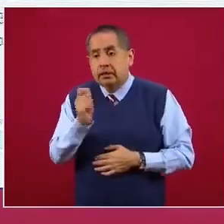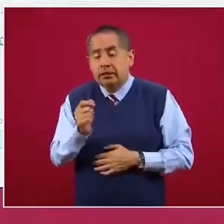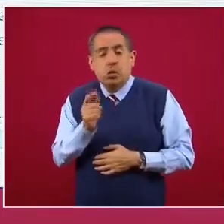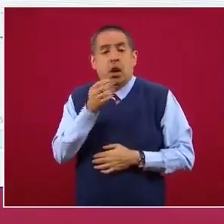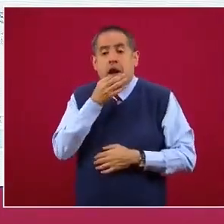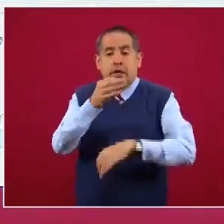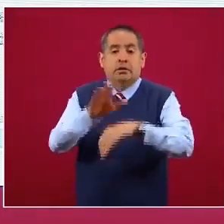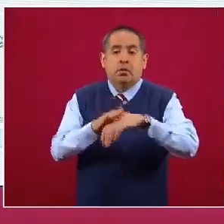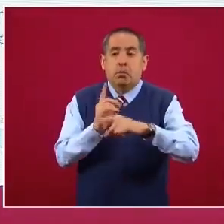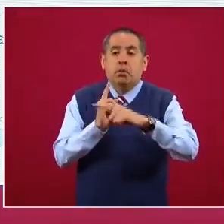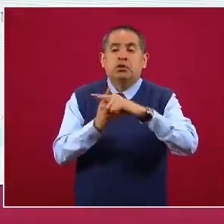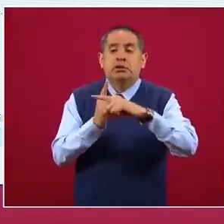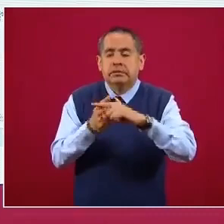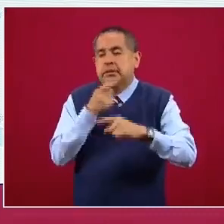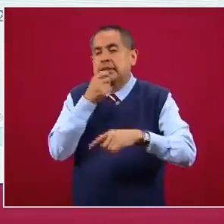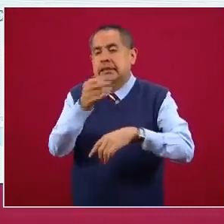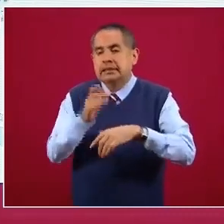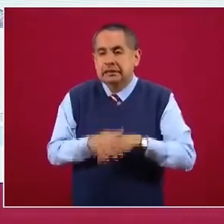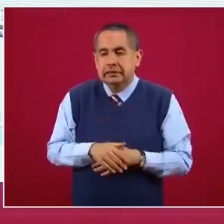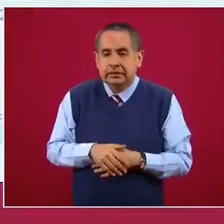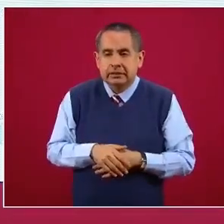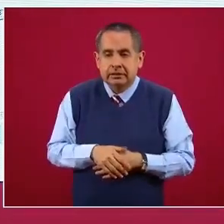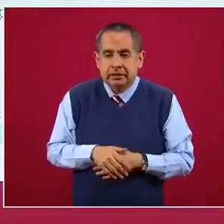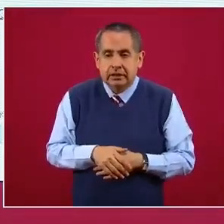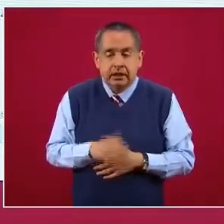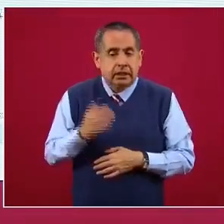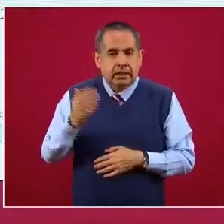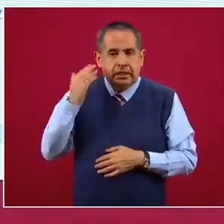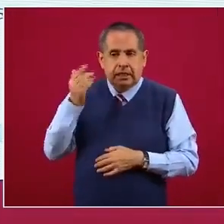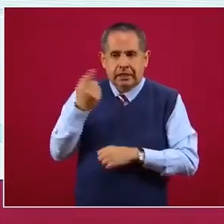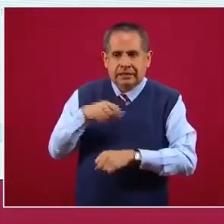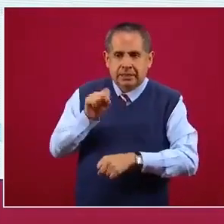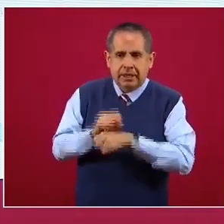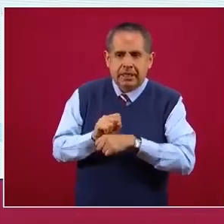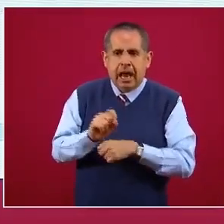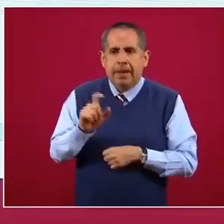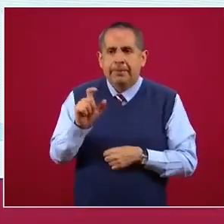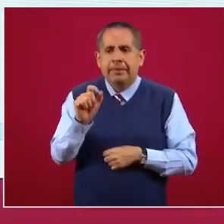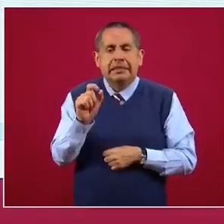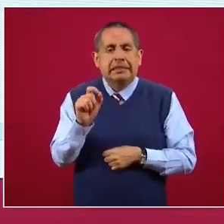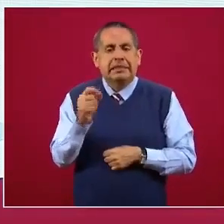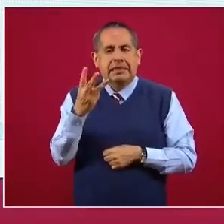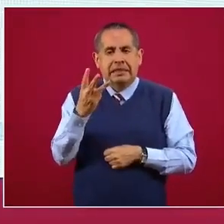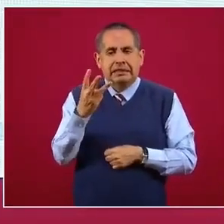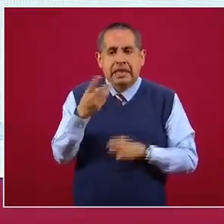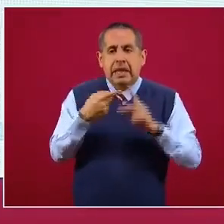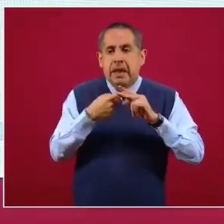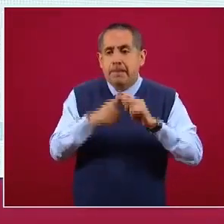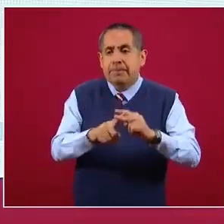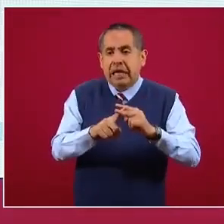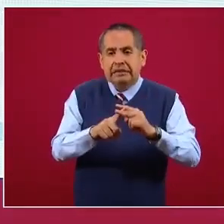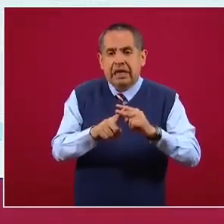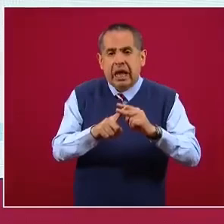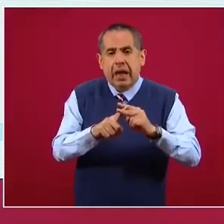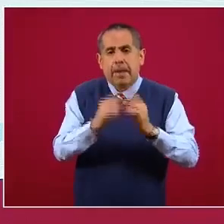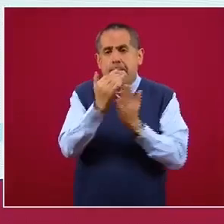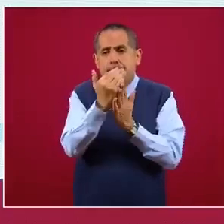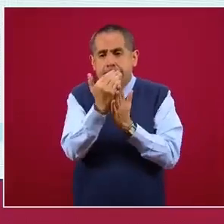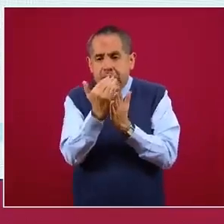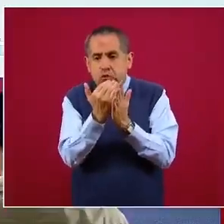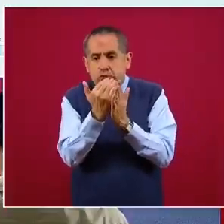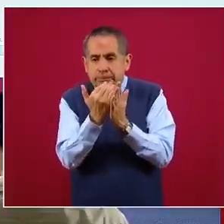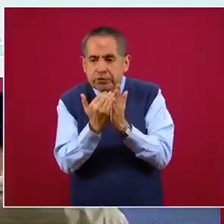aquí, desde luego, es que vemos ya desde la semana 23 un descenso, y este descenso ha sido